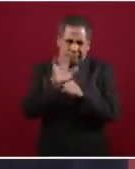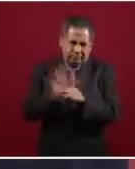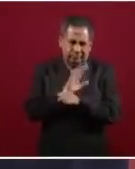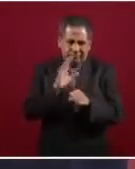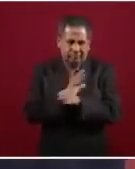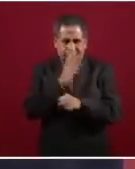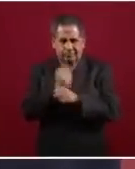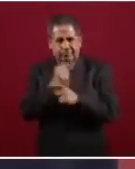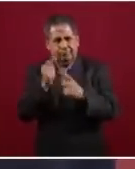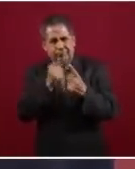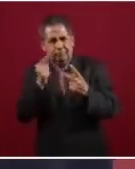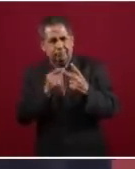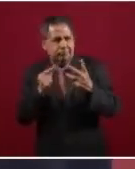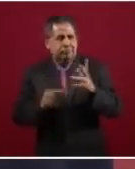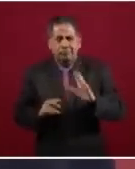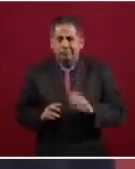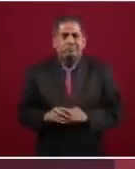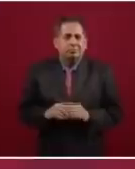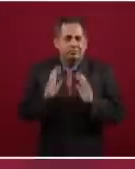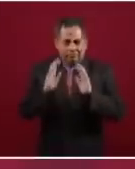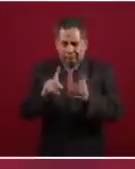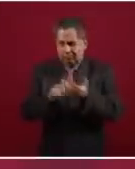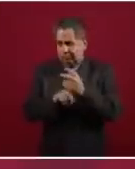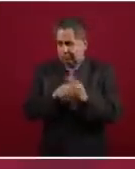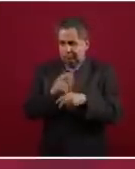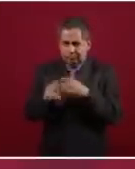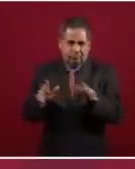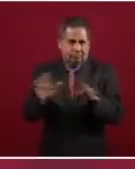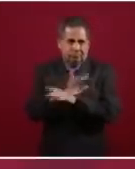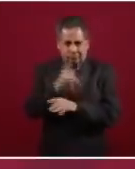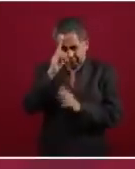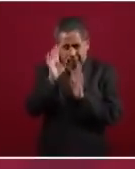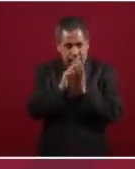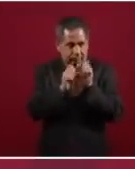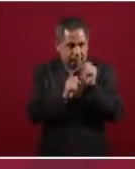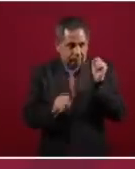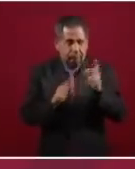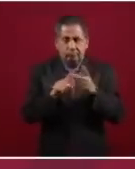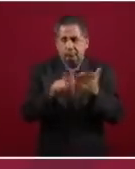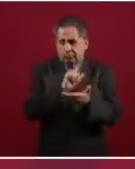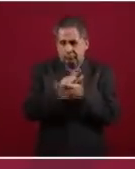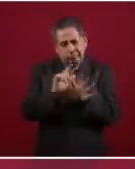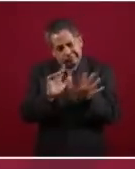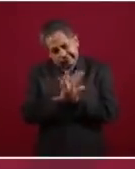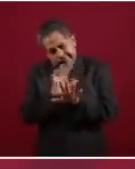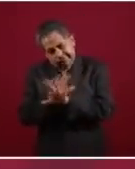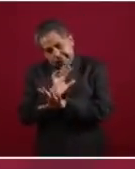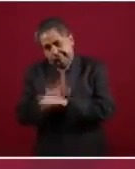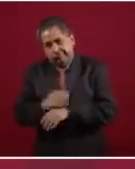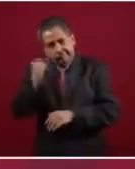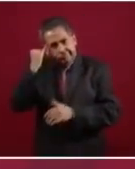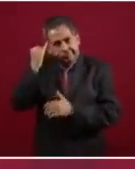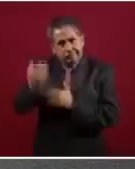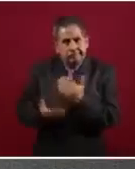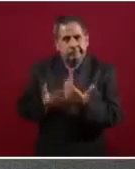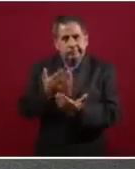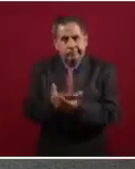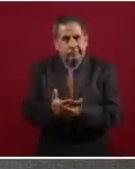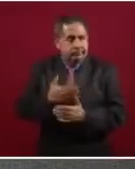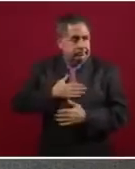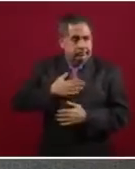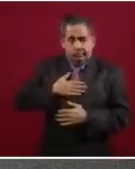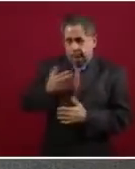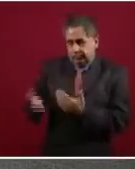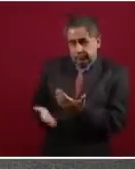que se han hecho a la Constitución, a las leyes, las iniciativas